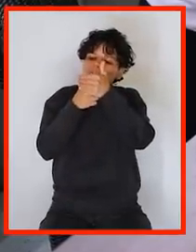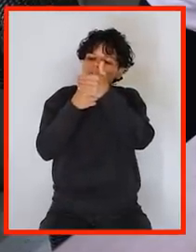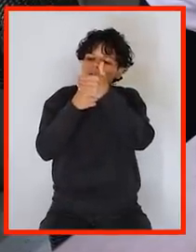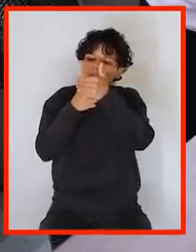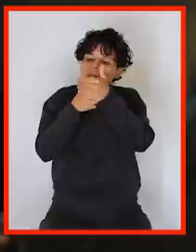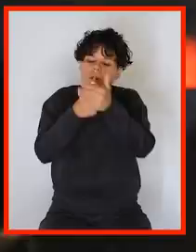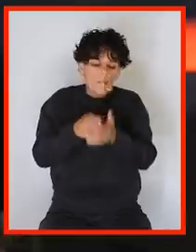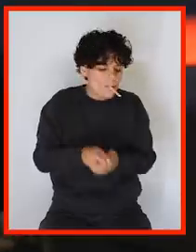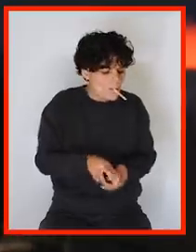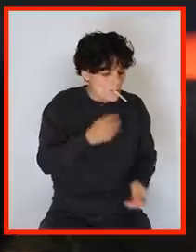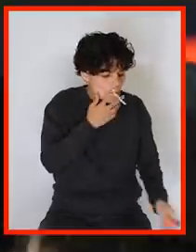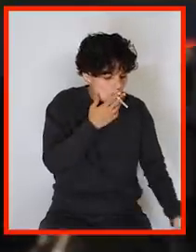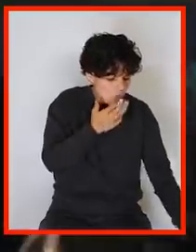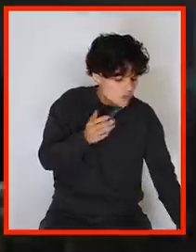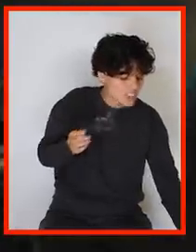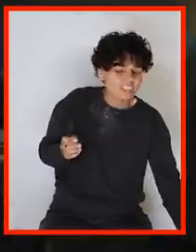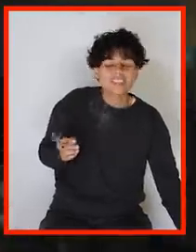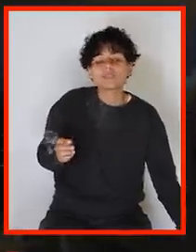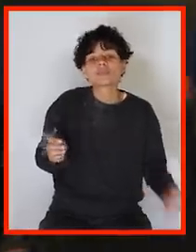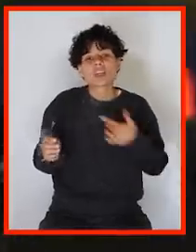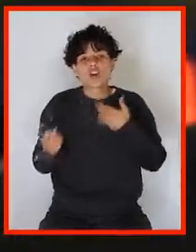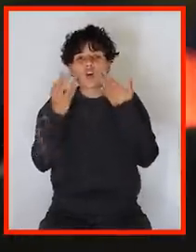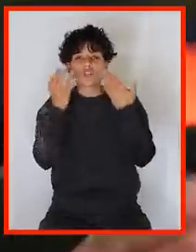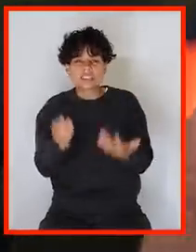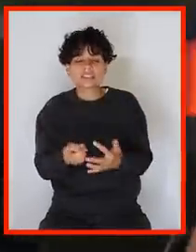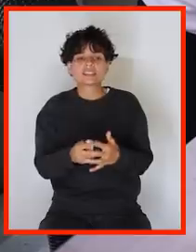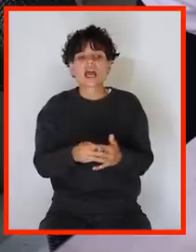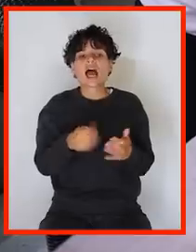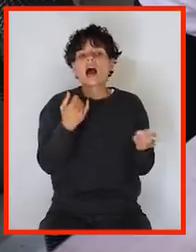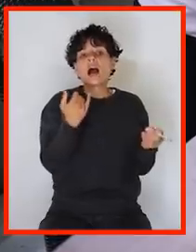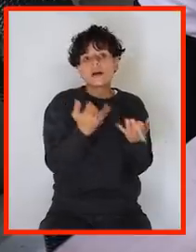una panita mío. Pero la tiradera era para el Pablo, ¿cachai?